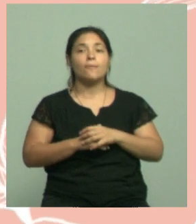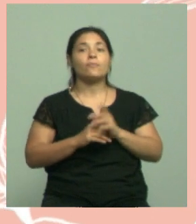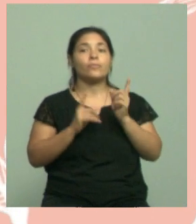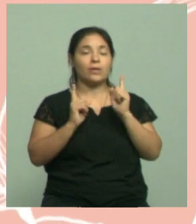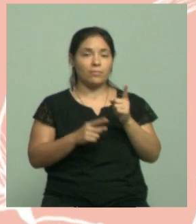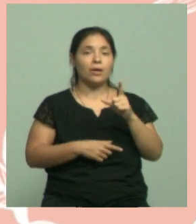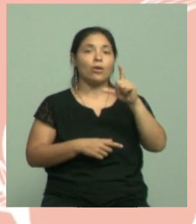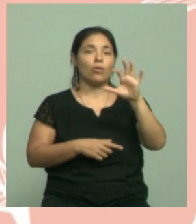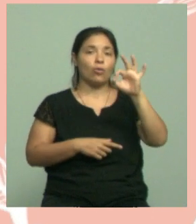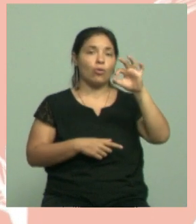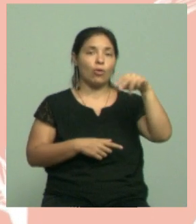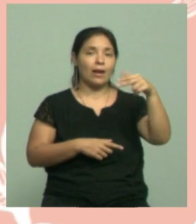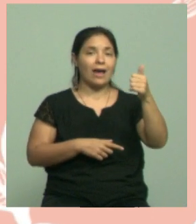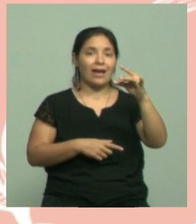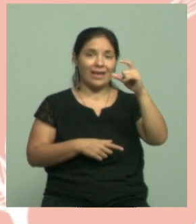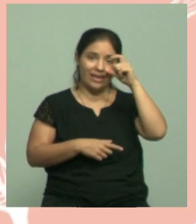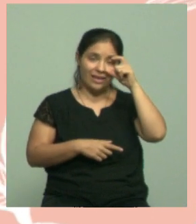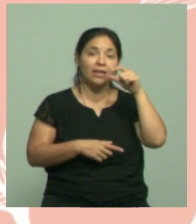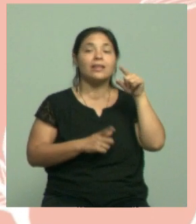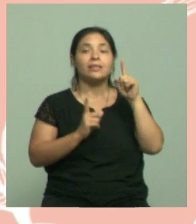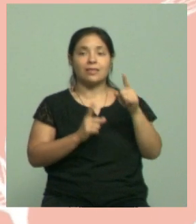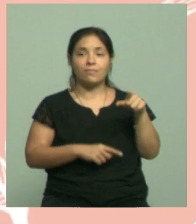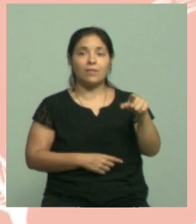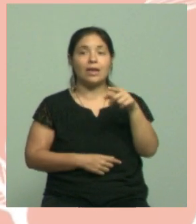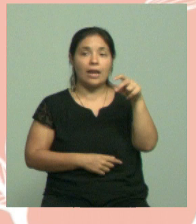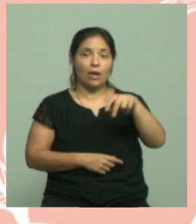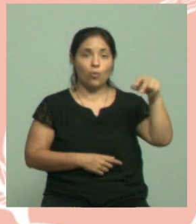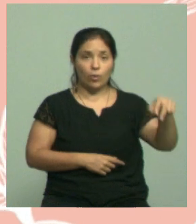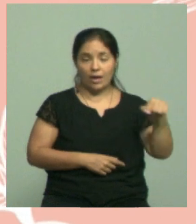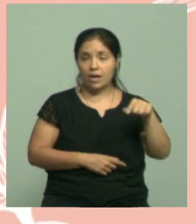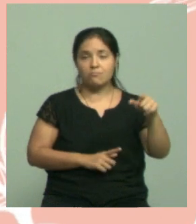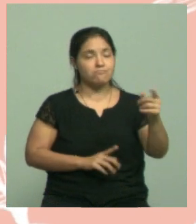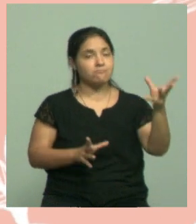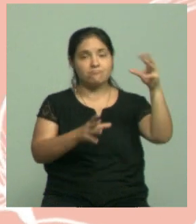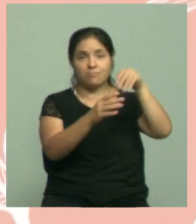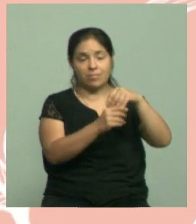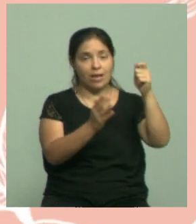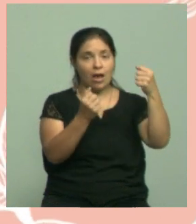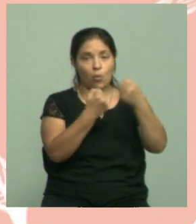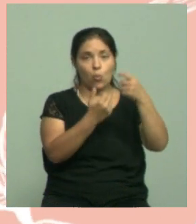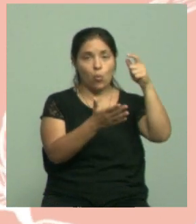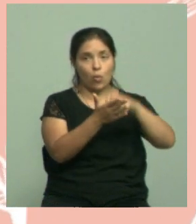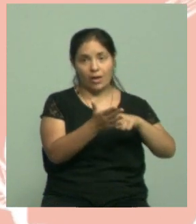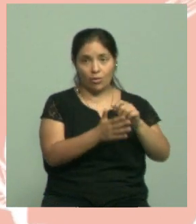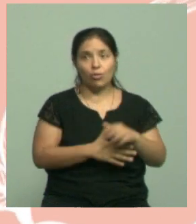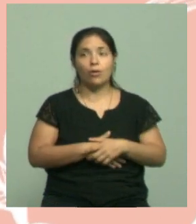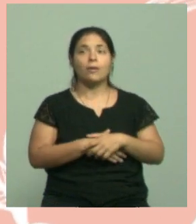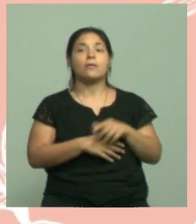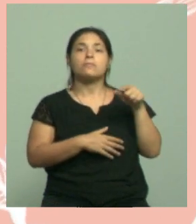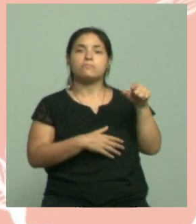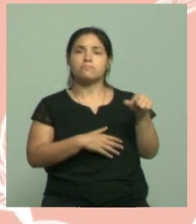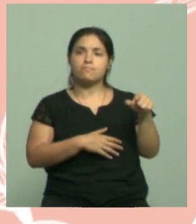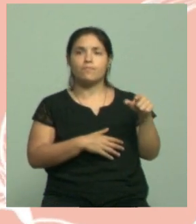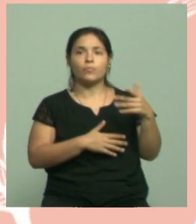la CONAE o incluso la provincia de Neuquén, las cuales están involucradas en ello. Entonces la verdad que se abriría una ventana de